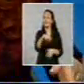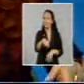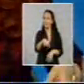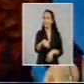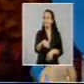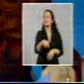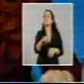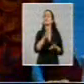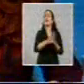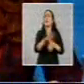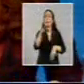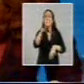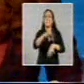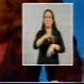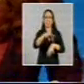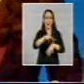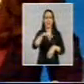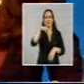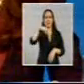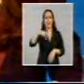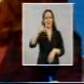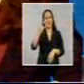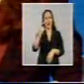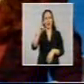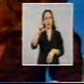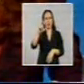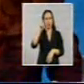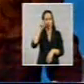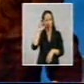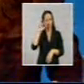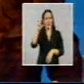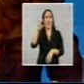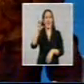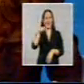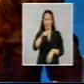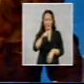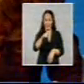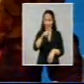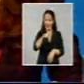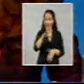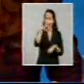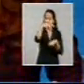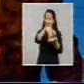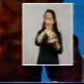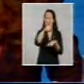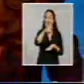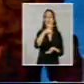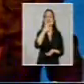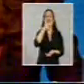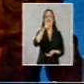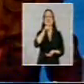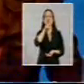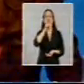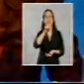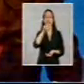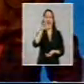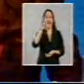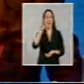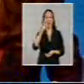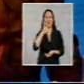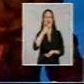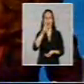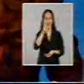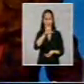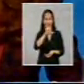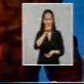Estos centros de medicina nuclear, el de aquí, de Santa Rosa La Pampa, que va a tener